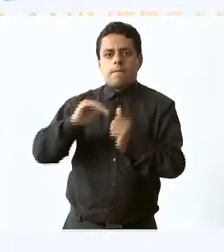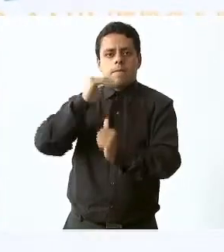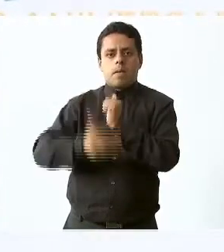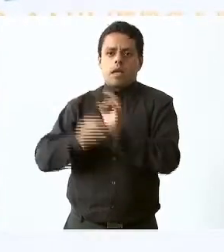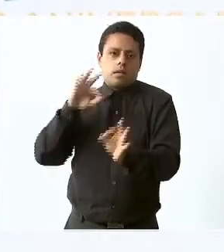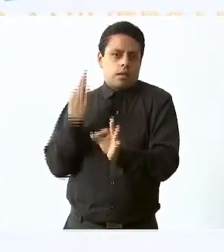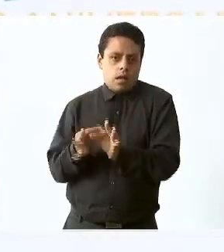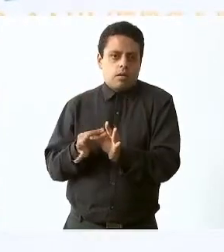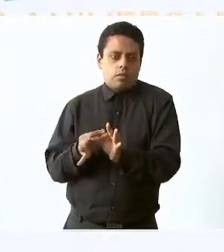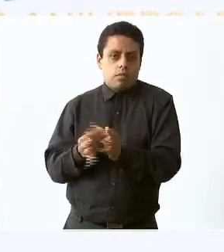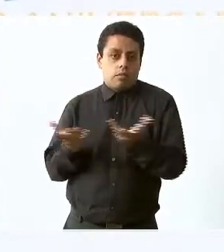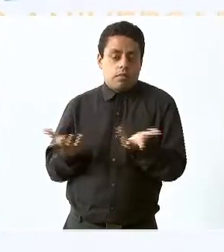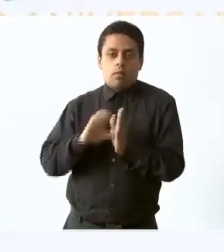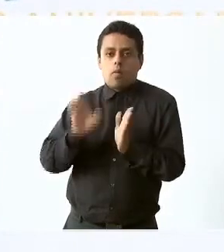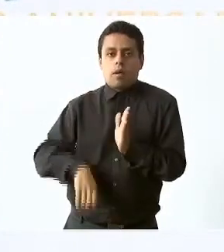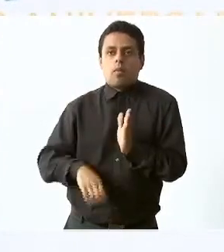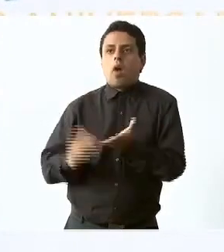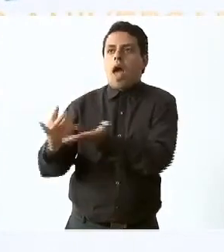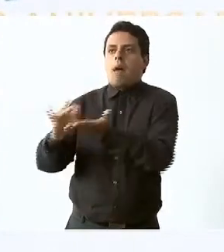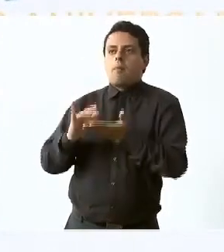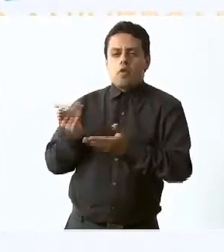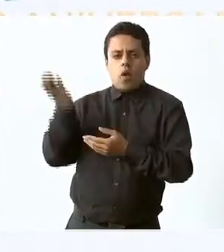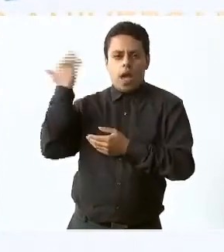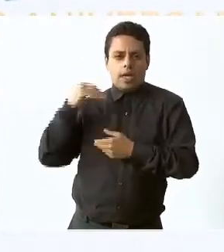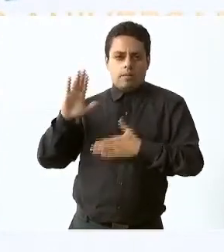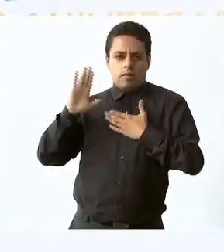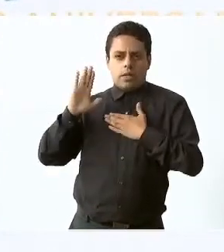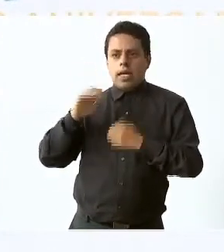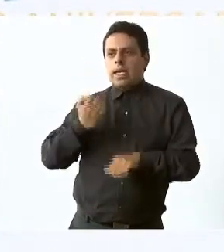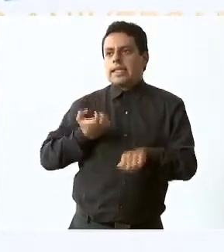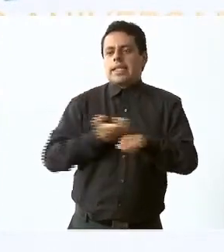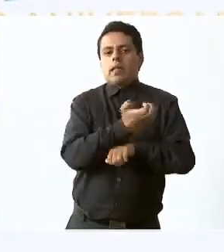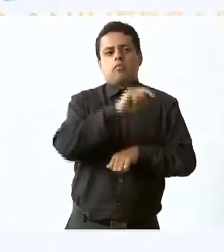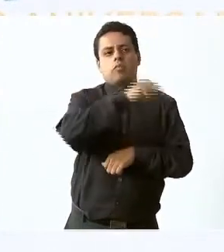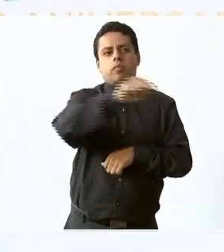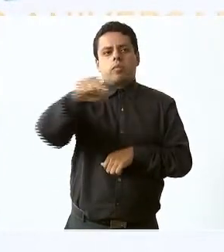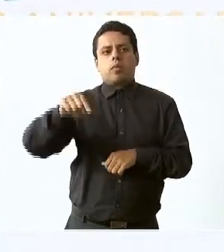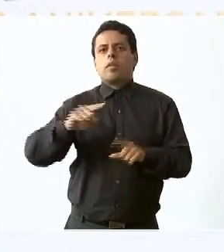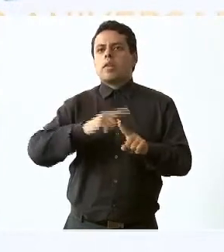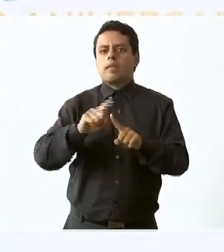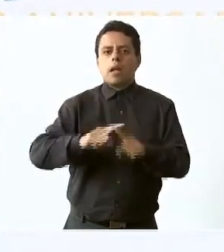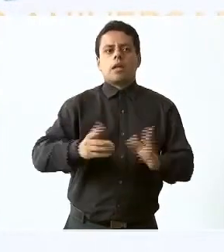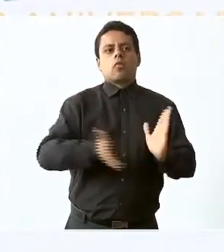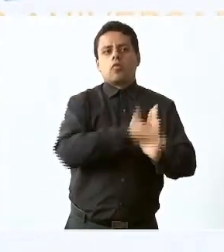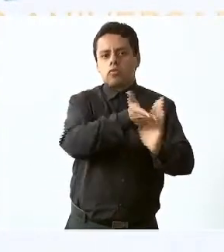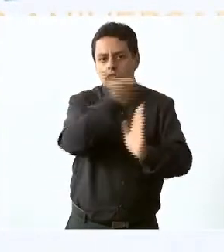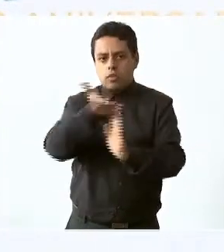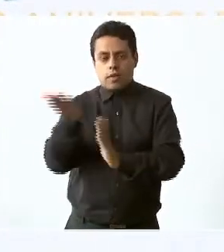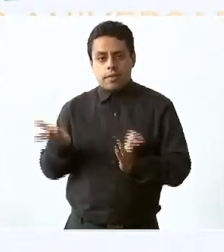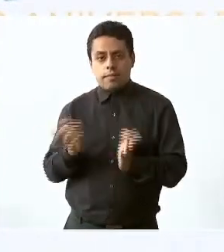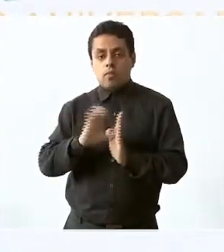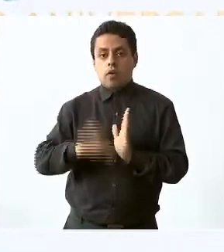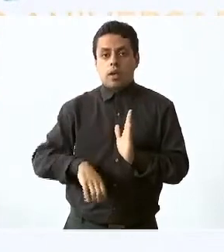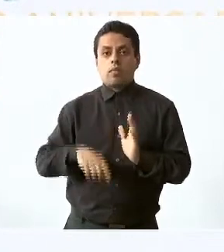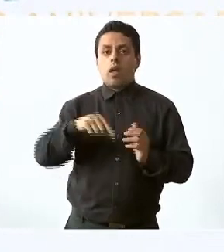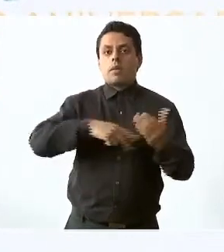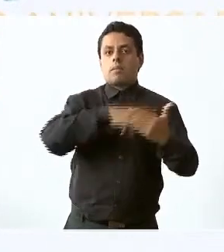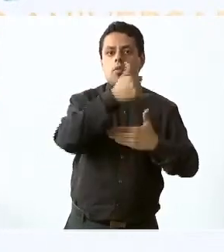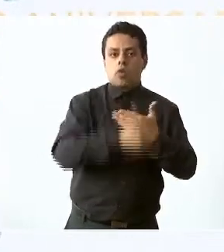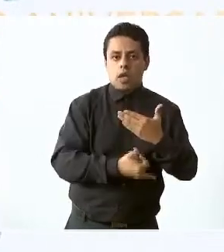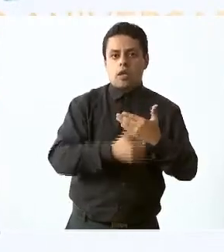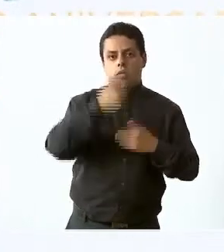por ejemplo el apoyo que se prometió a los estados para infraestructura, en nuestro caso, proyectos